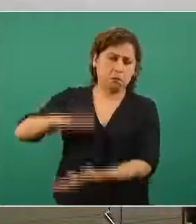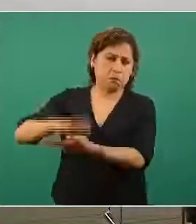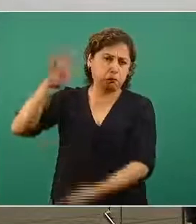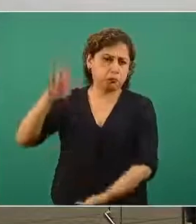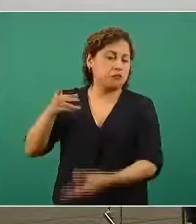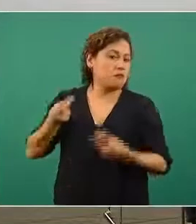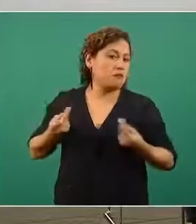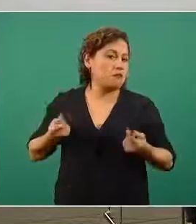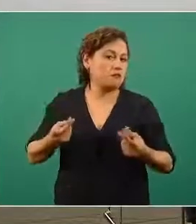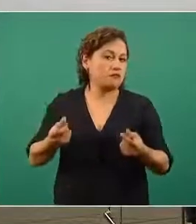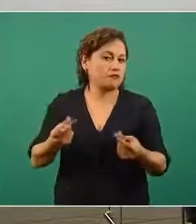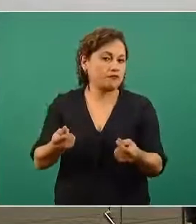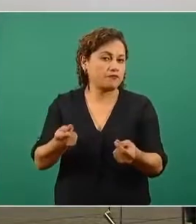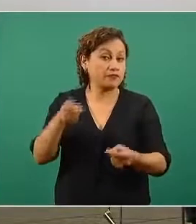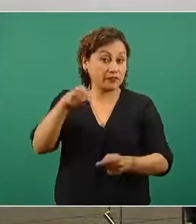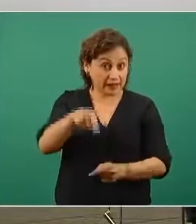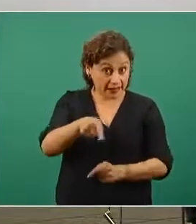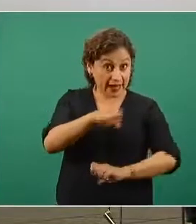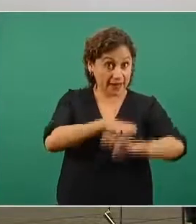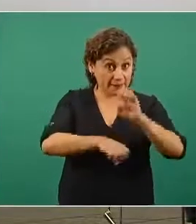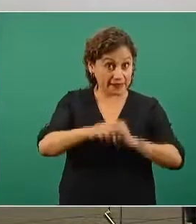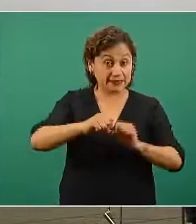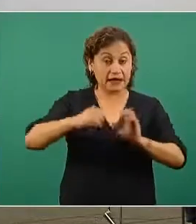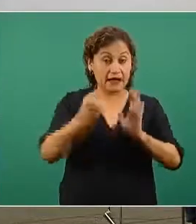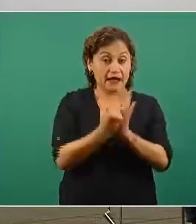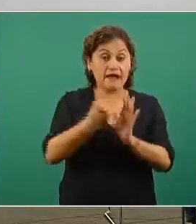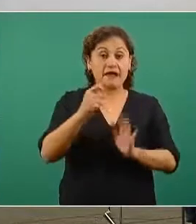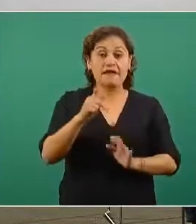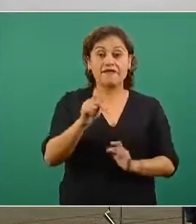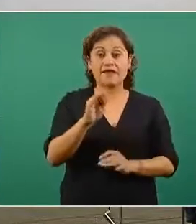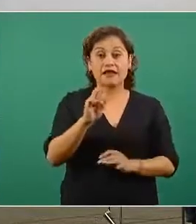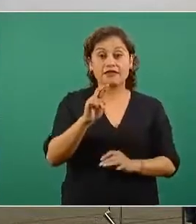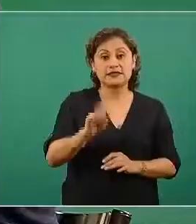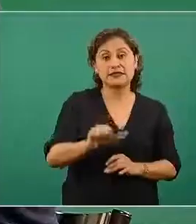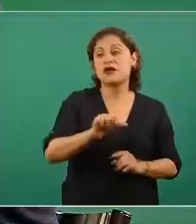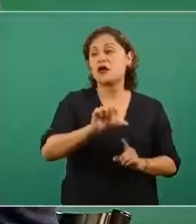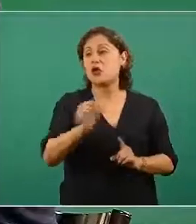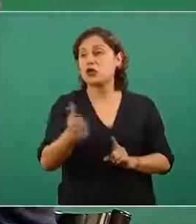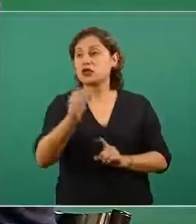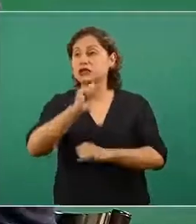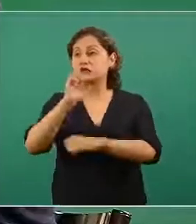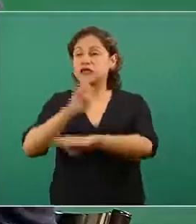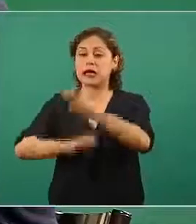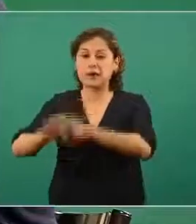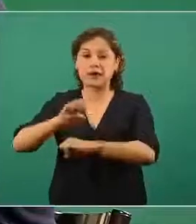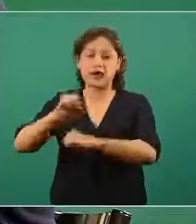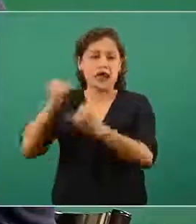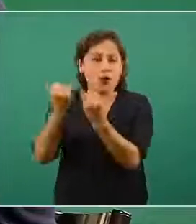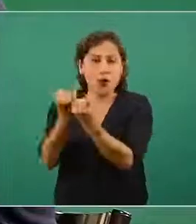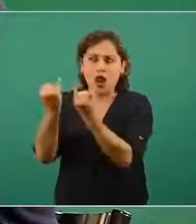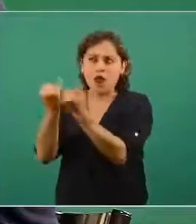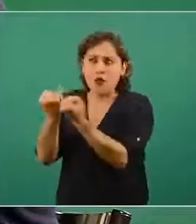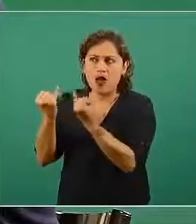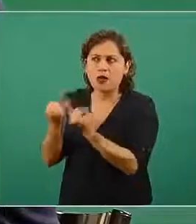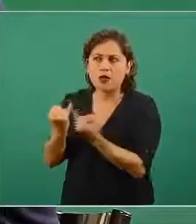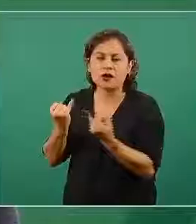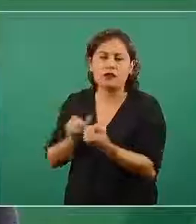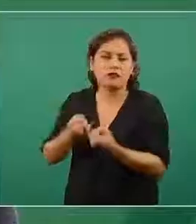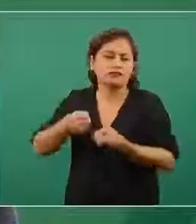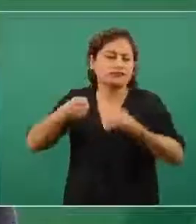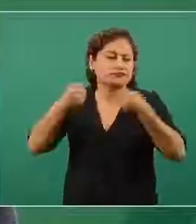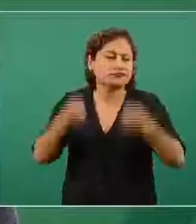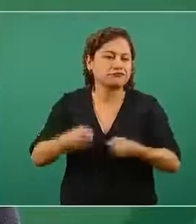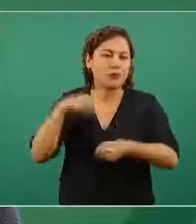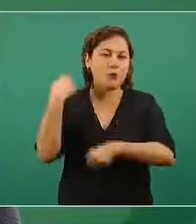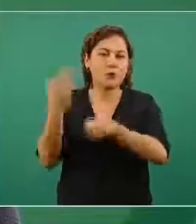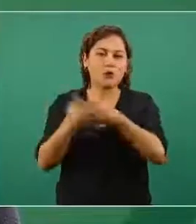farmacéuticas puedan empezar a hacer esto y la expectativa de dosis disponibles se incremente, de seguro habrá mayor oportunidad